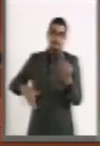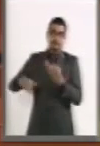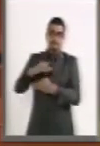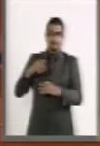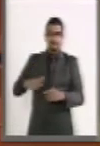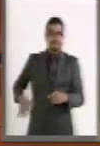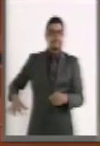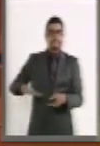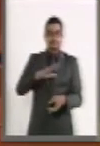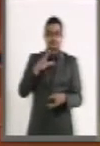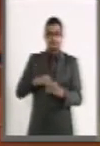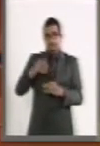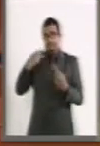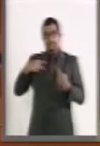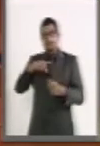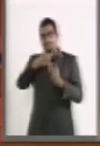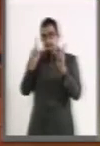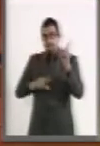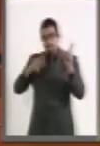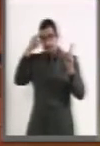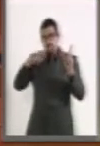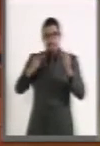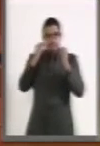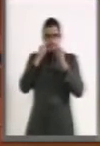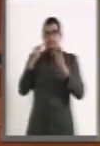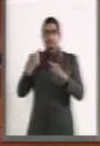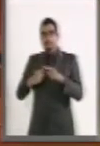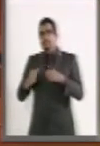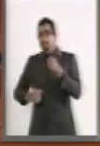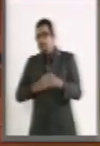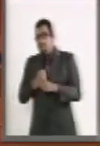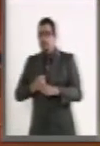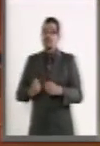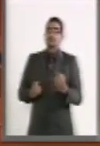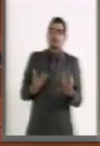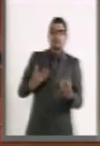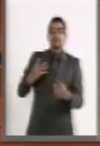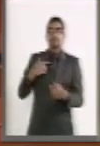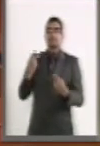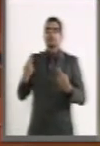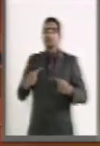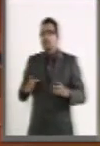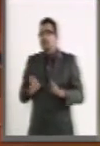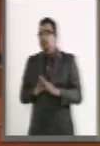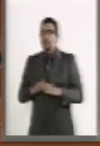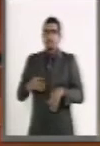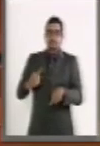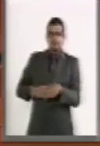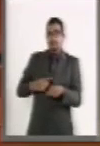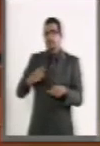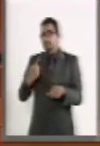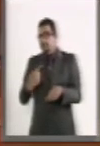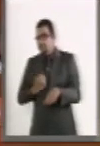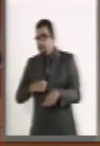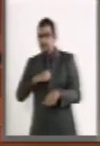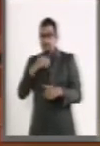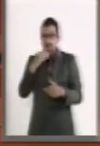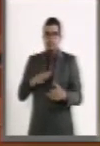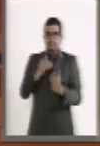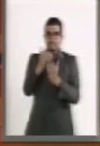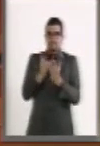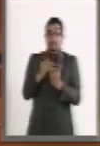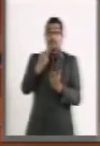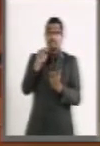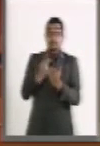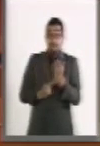una totalidad de los mexicanos sin prejuicio de edad o estadio biológico. Fue en el Plan Viena en el que se abordó